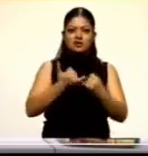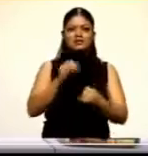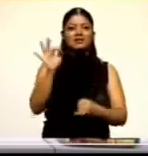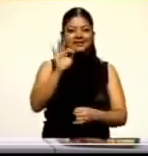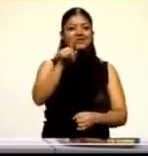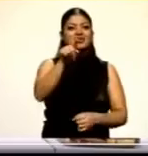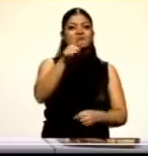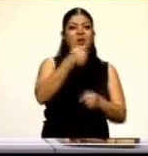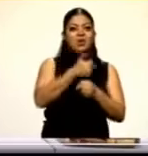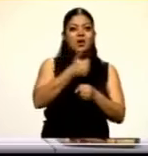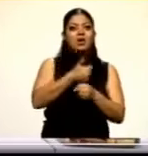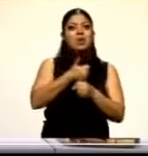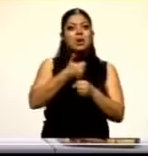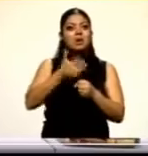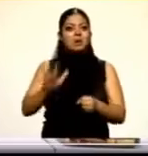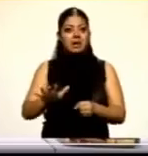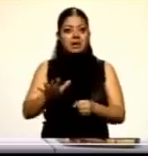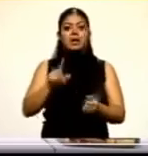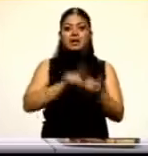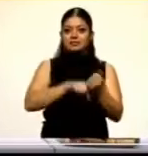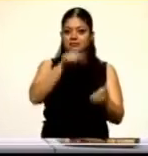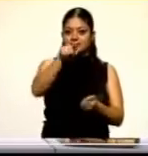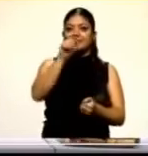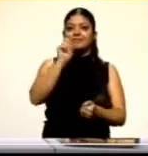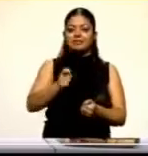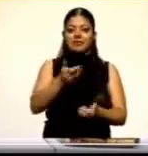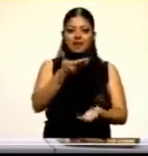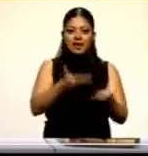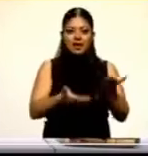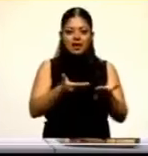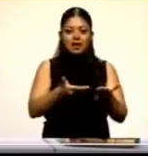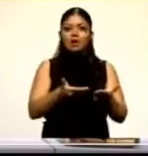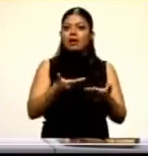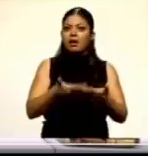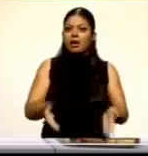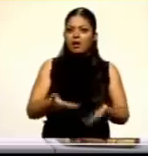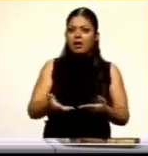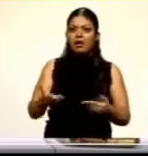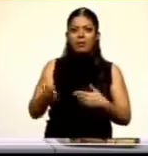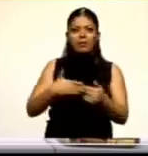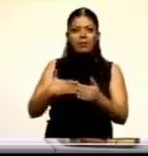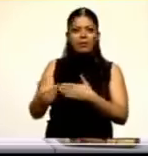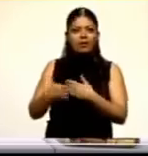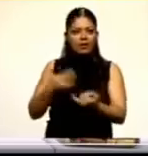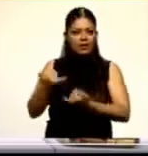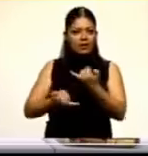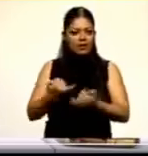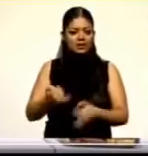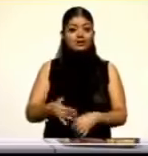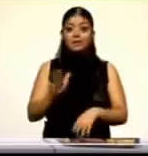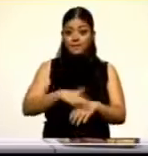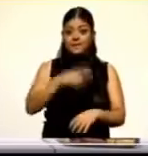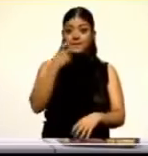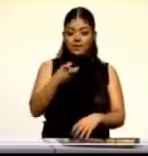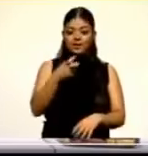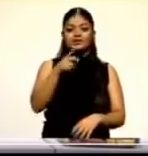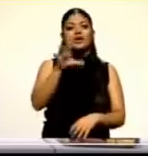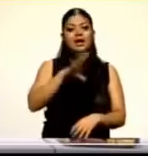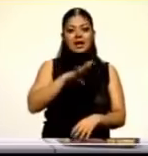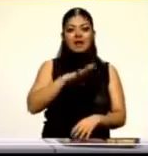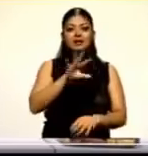jugaban tu abuela o abuelo y los compararás con los que juegas tú y tus amigas y amigos. Para ello, hemos seleccionado